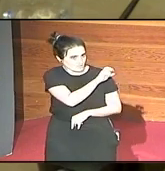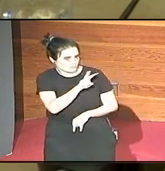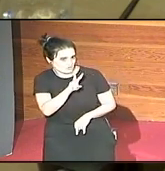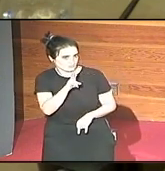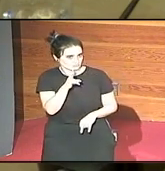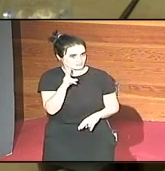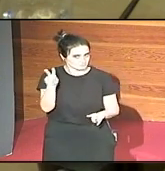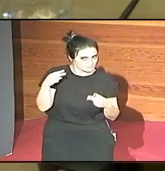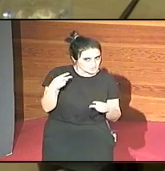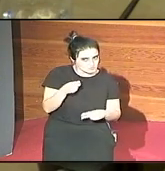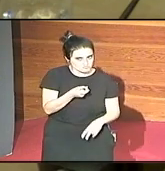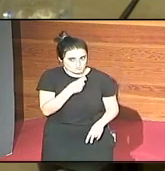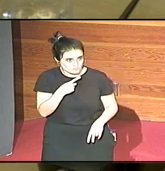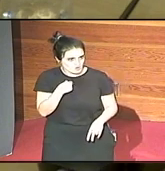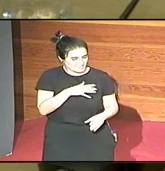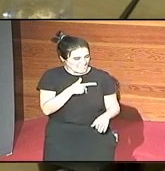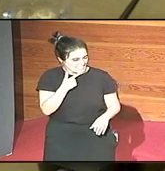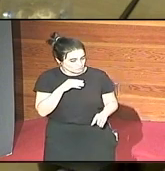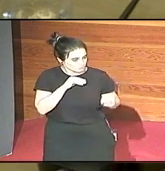sentido iría eso? Es absolutamente